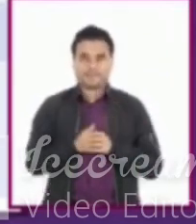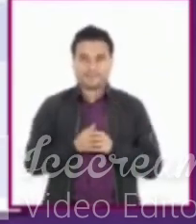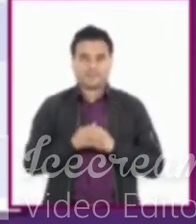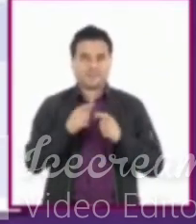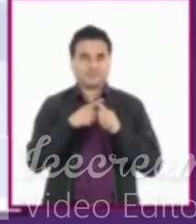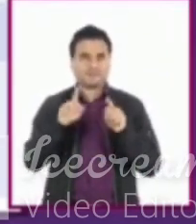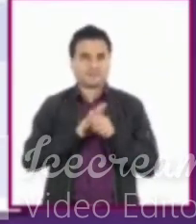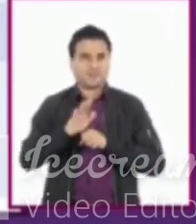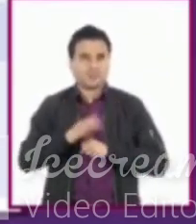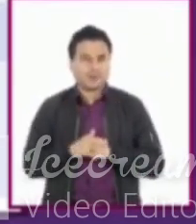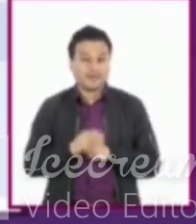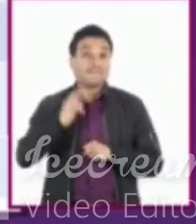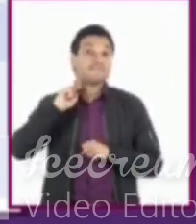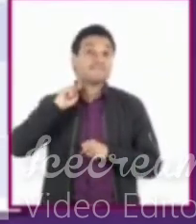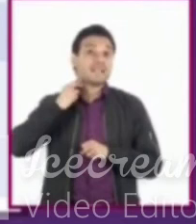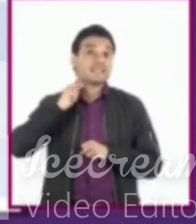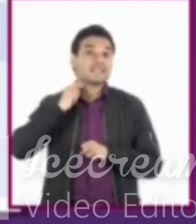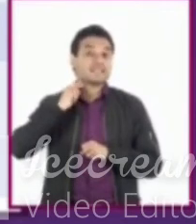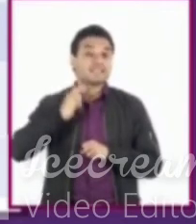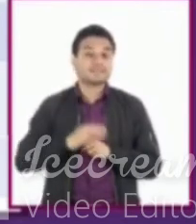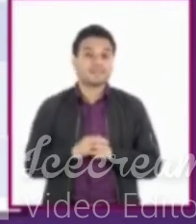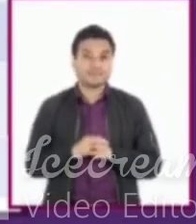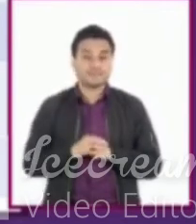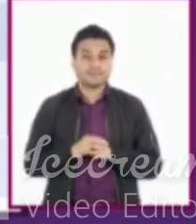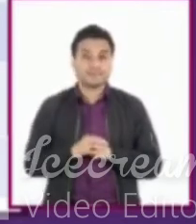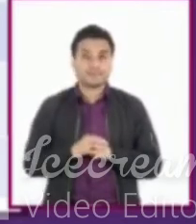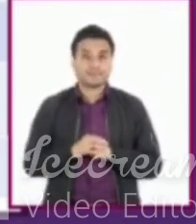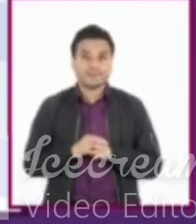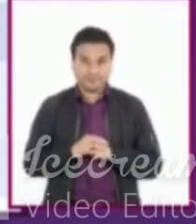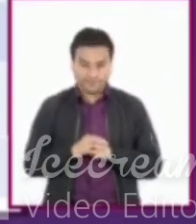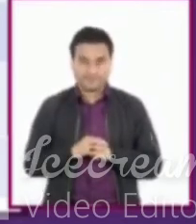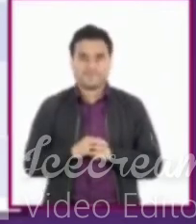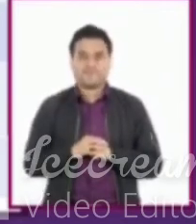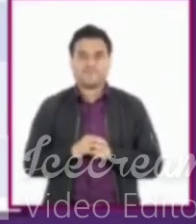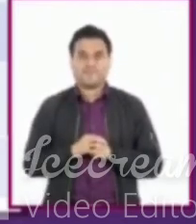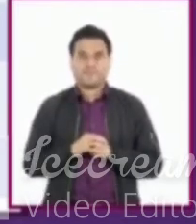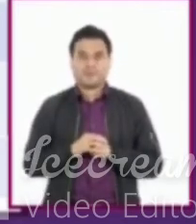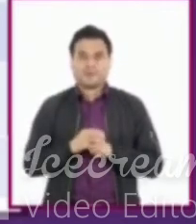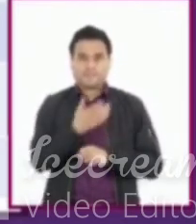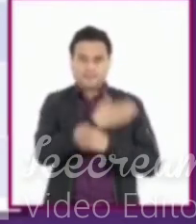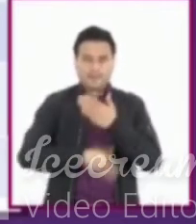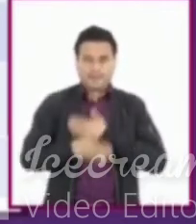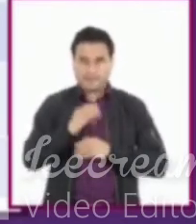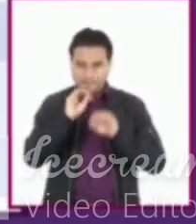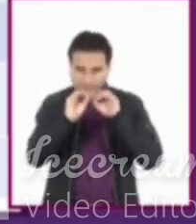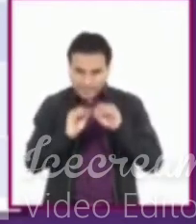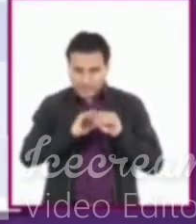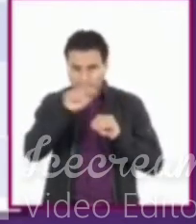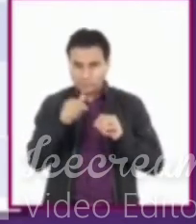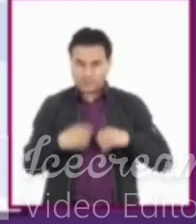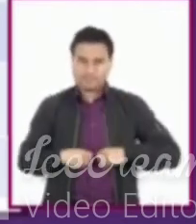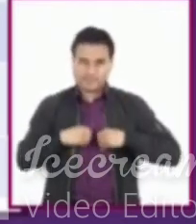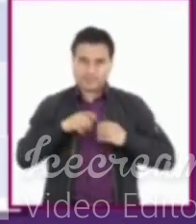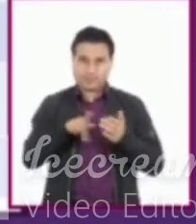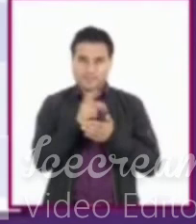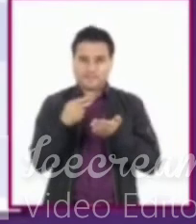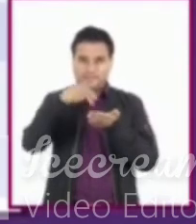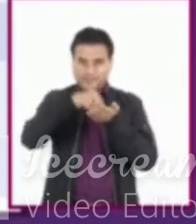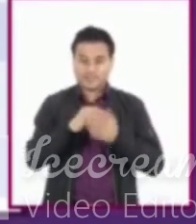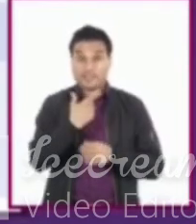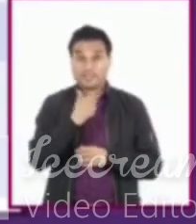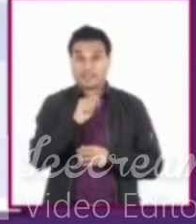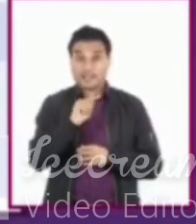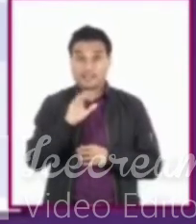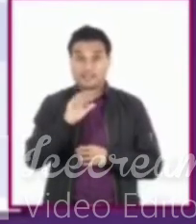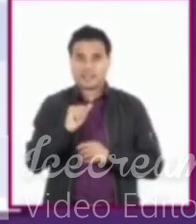Frankenstein, pues estamos hablando del uso que se haga de ella, la vida a partir de la muerte. En Gattaca estamos hablando de los riesgos que